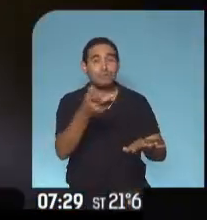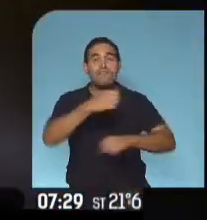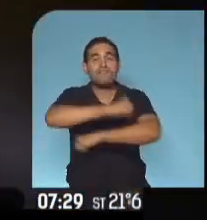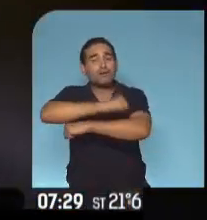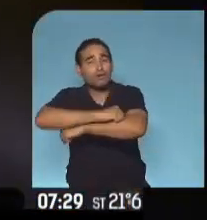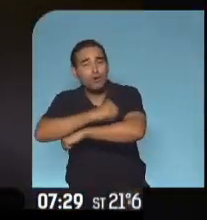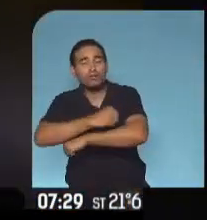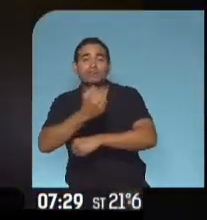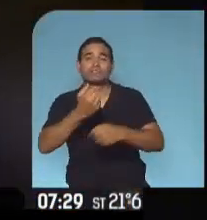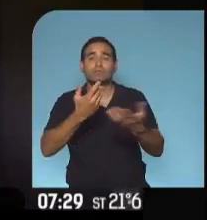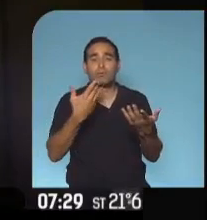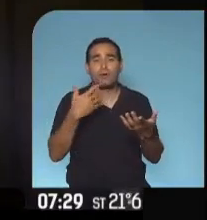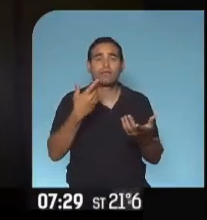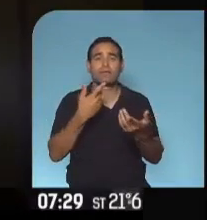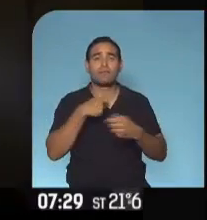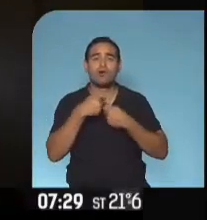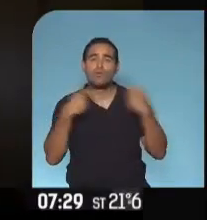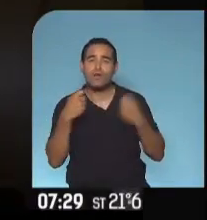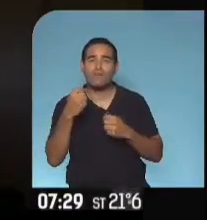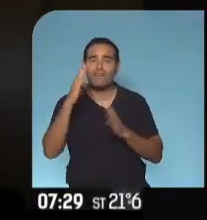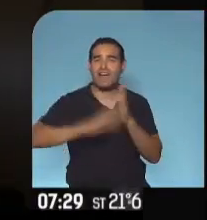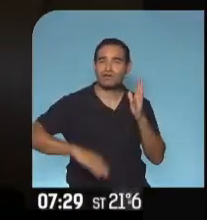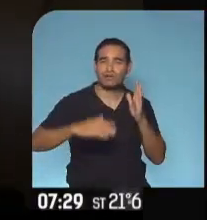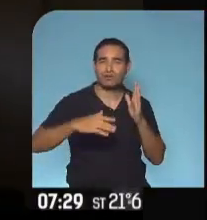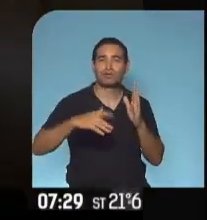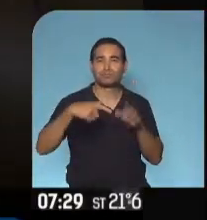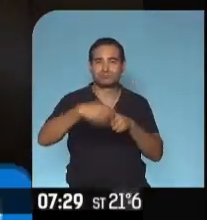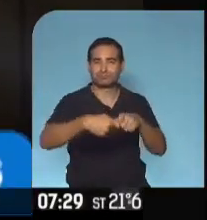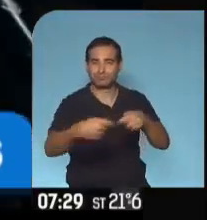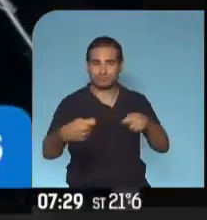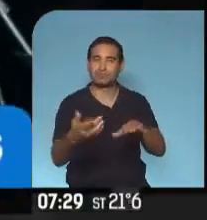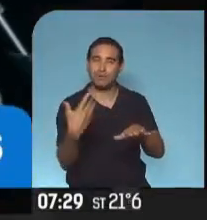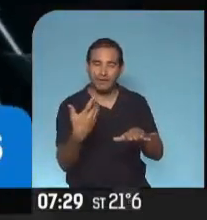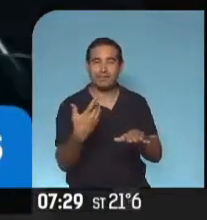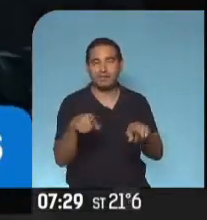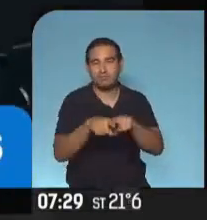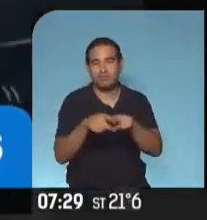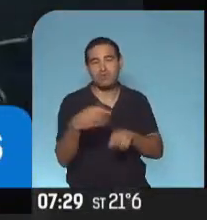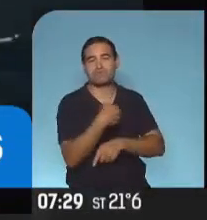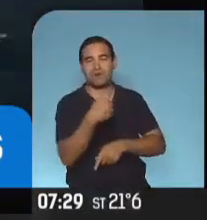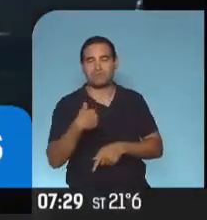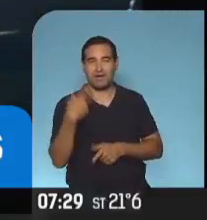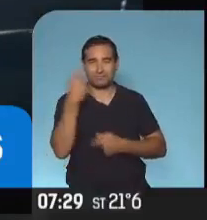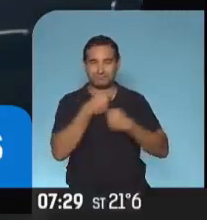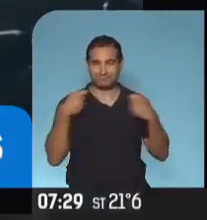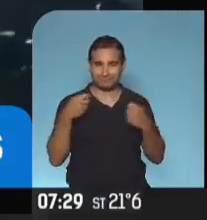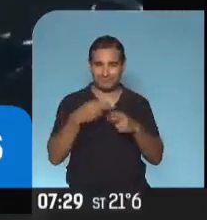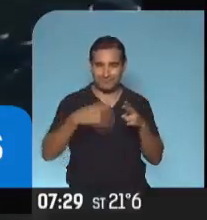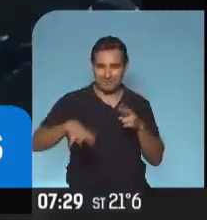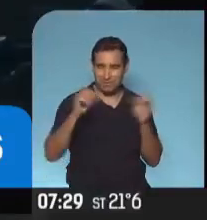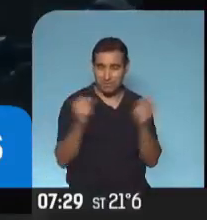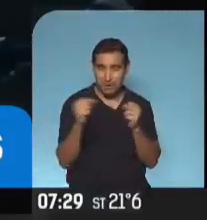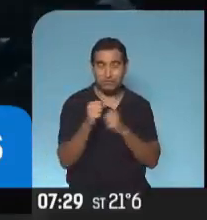en ventanas, pañuelos blancos, los de las madres de la plaza, y de esa manera acompañar. A las 19:30 se va